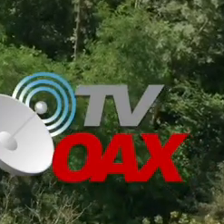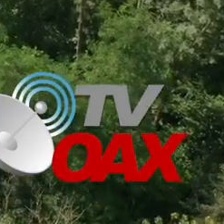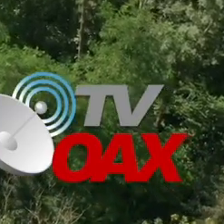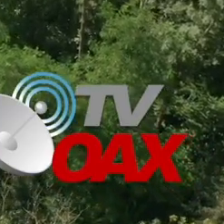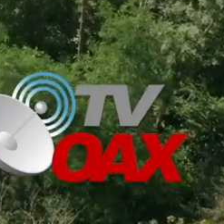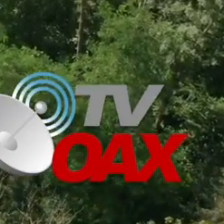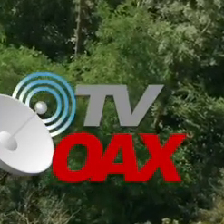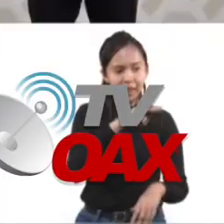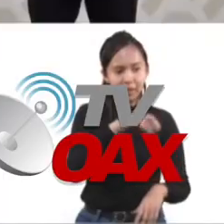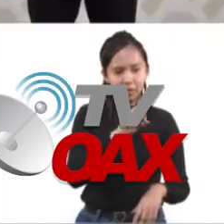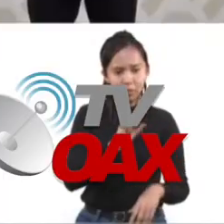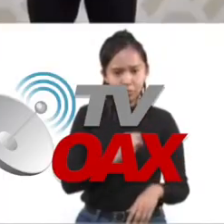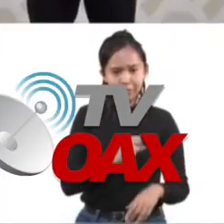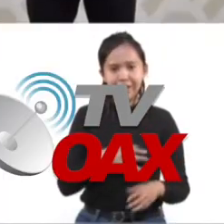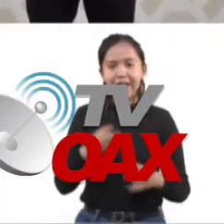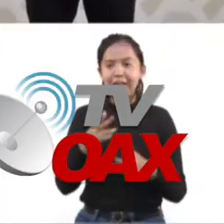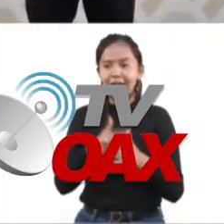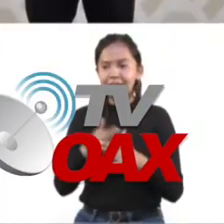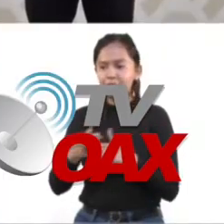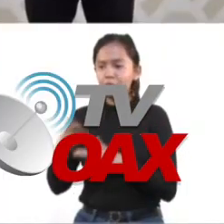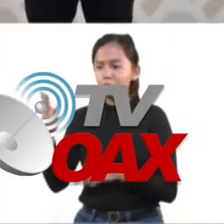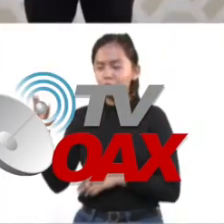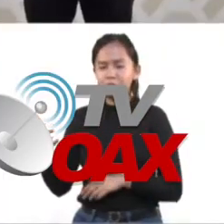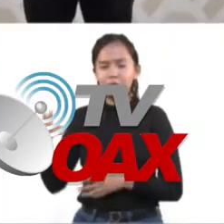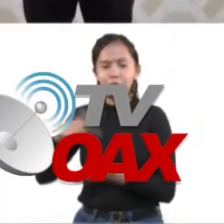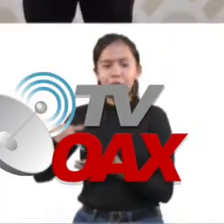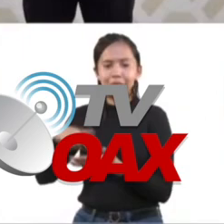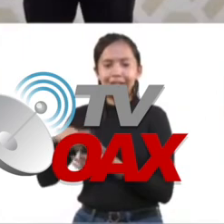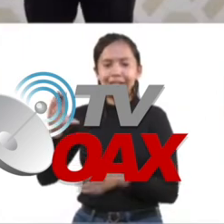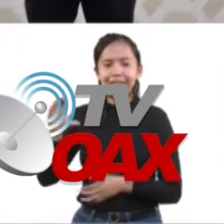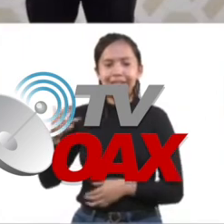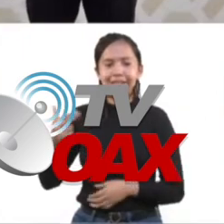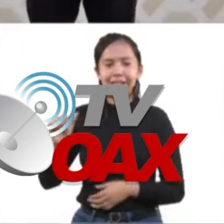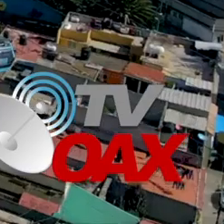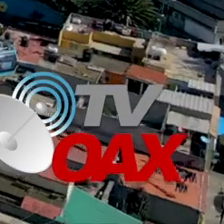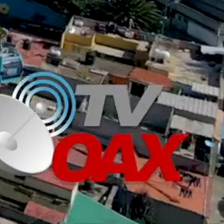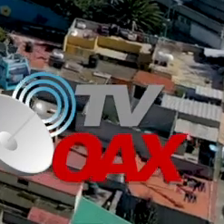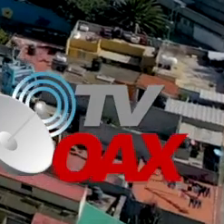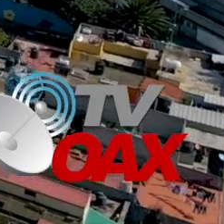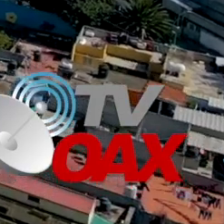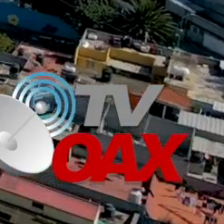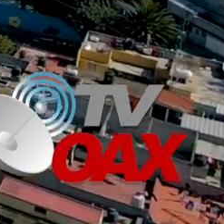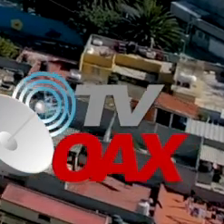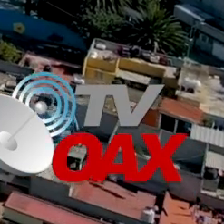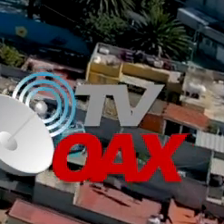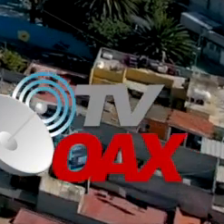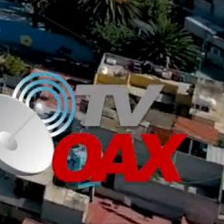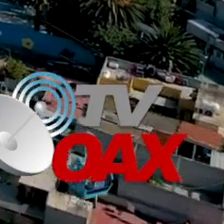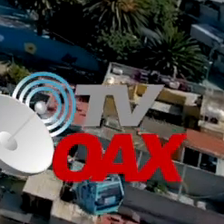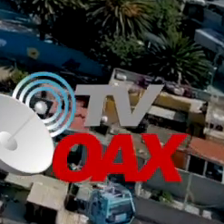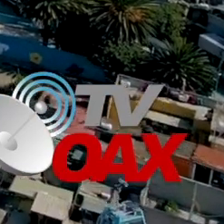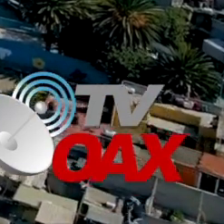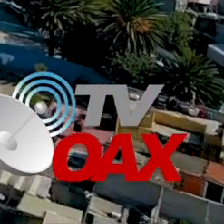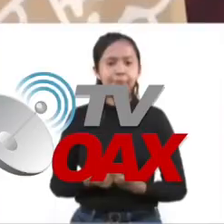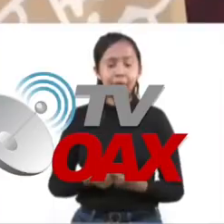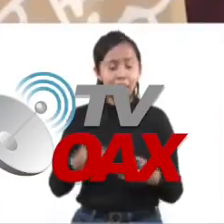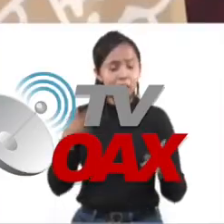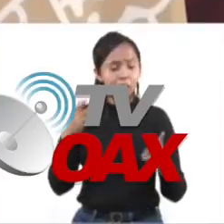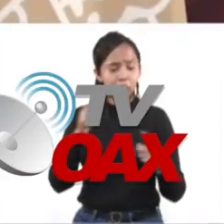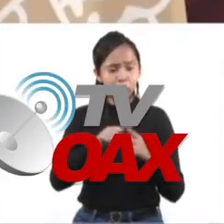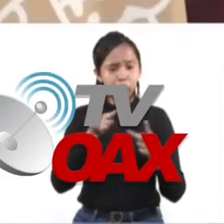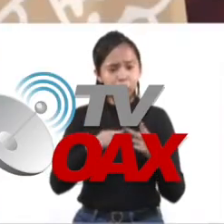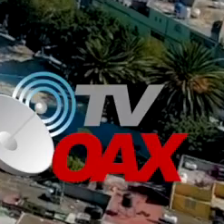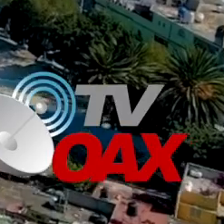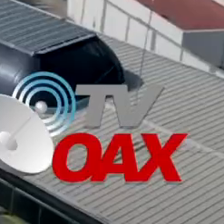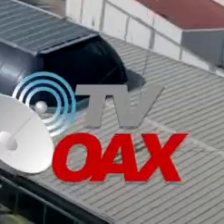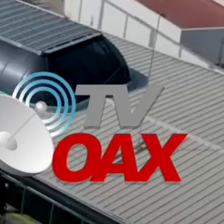cuarta sección del bosque de Chapultepec. Entonces tiene estos dos objetivos, por ser en este momento